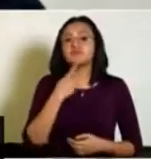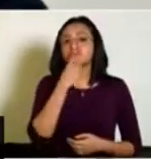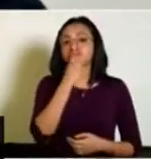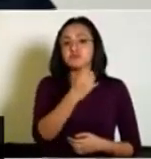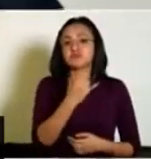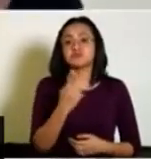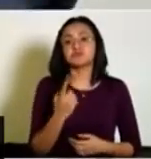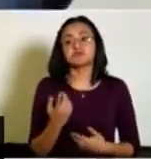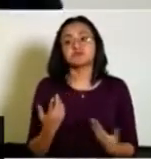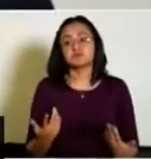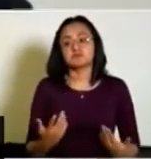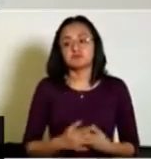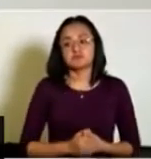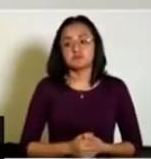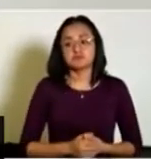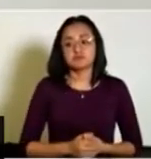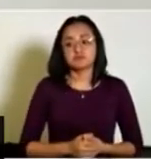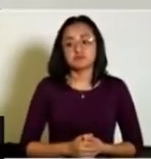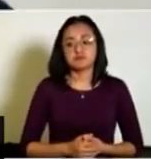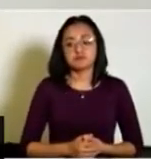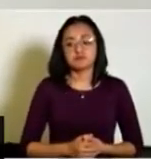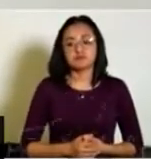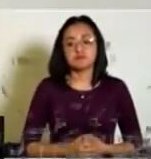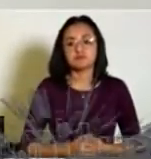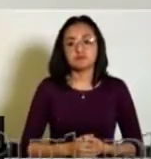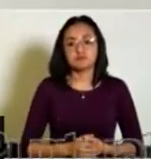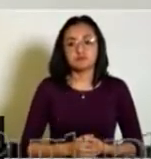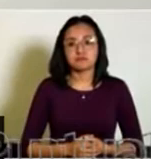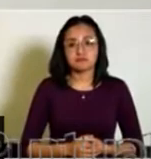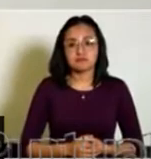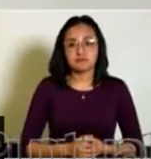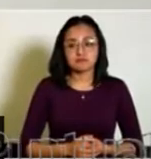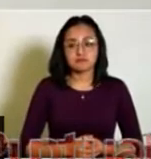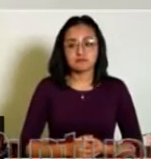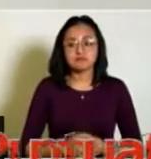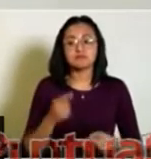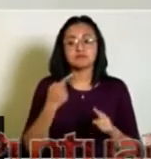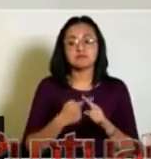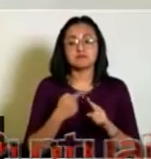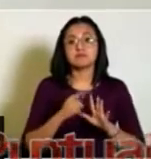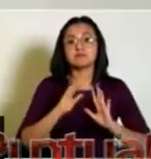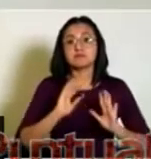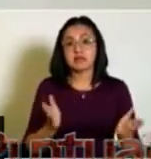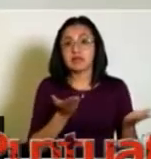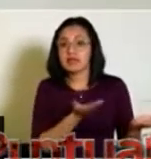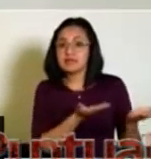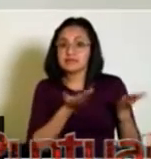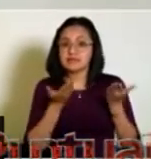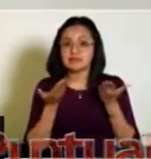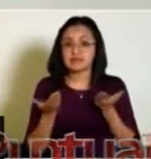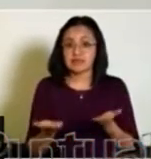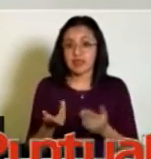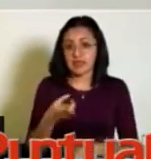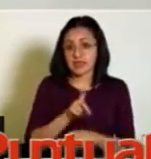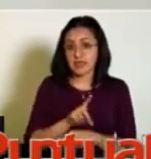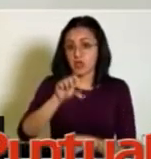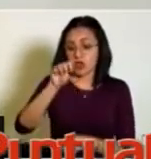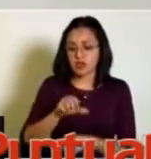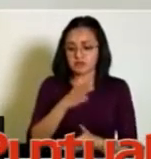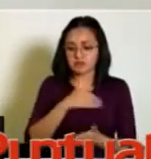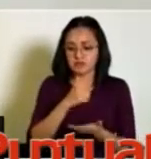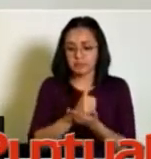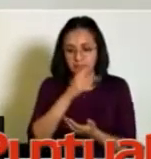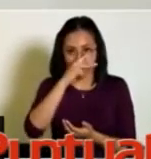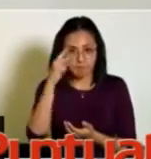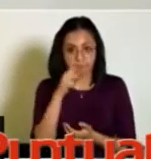comentarles que ya el halo de esperanza llega el día de hoy a la Ciudad de